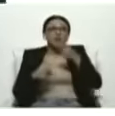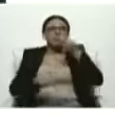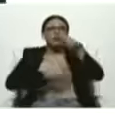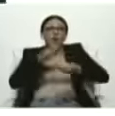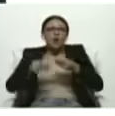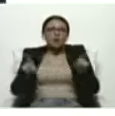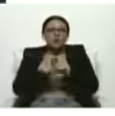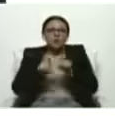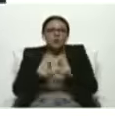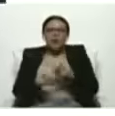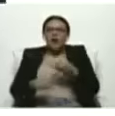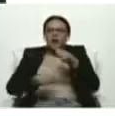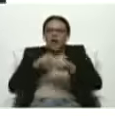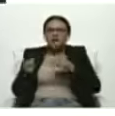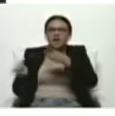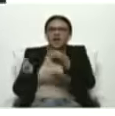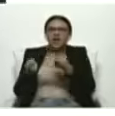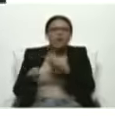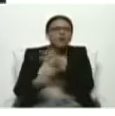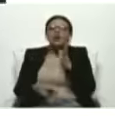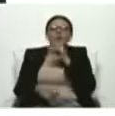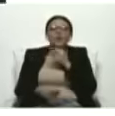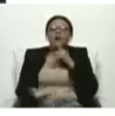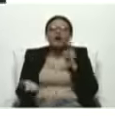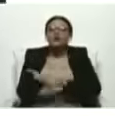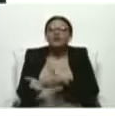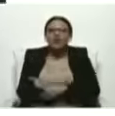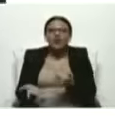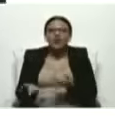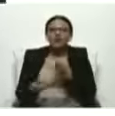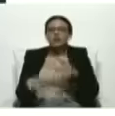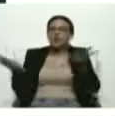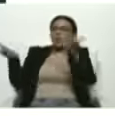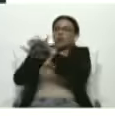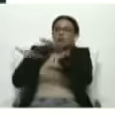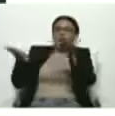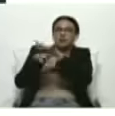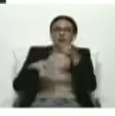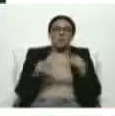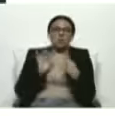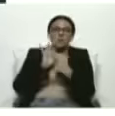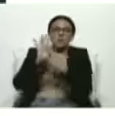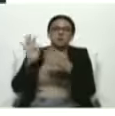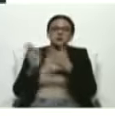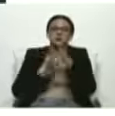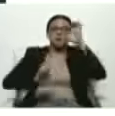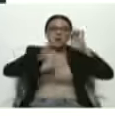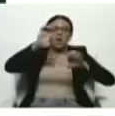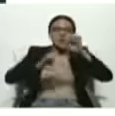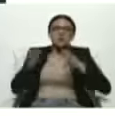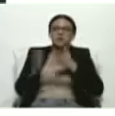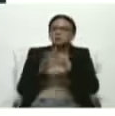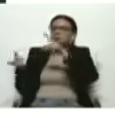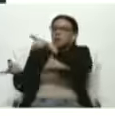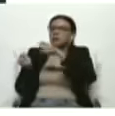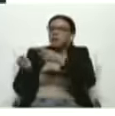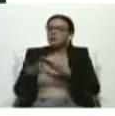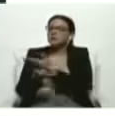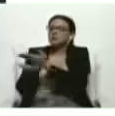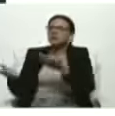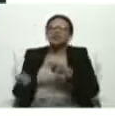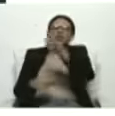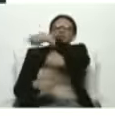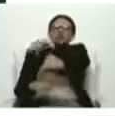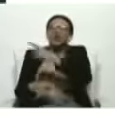encabeza los positivos con el 41,52, seguido por Xochitl Gálvez con el 39,72. Y adivinen quién va tercero